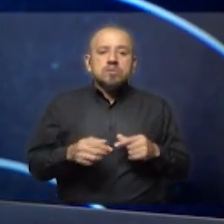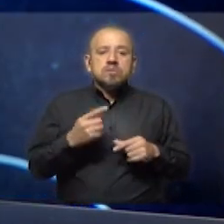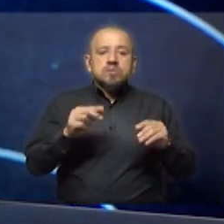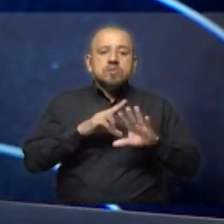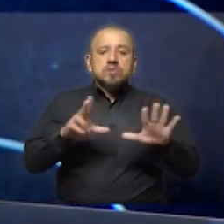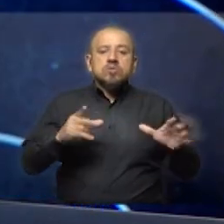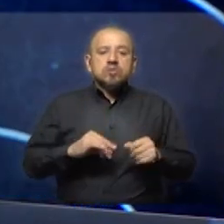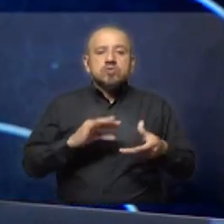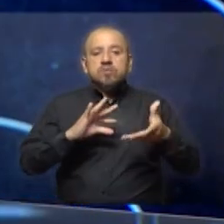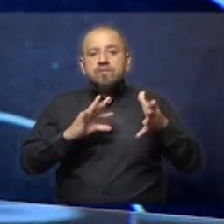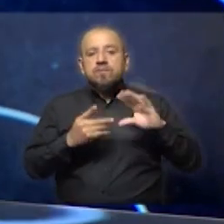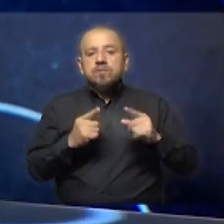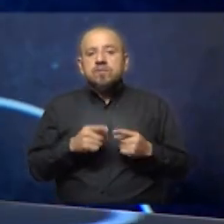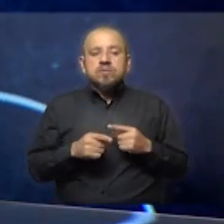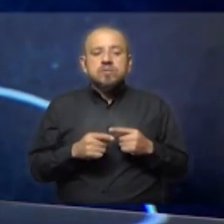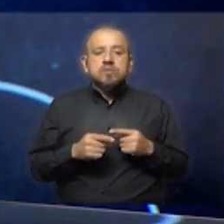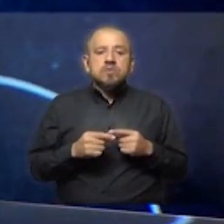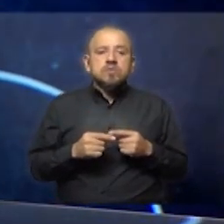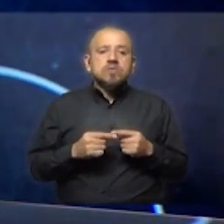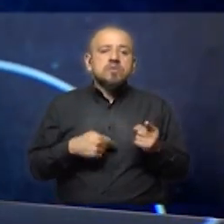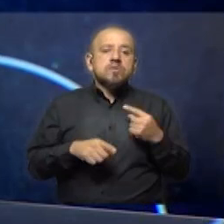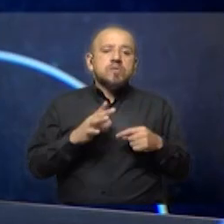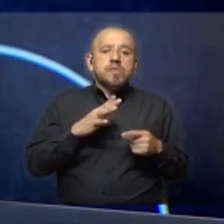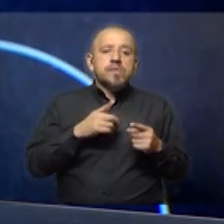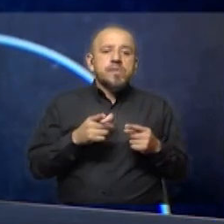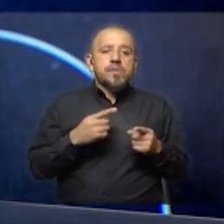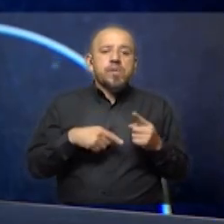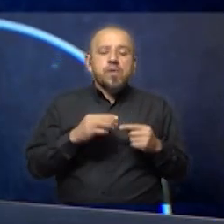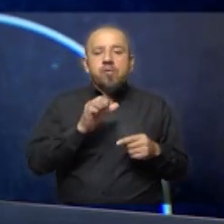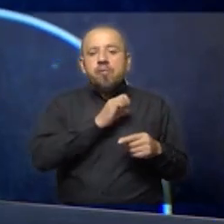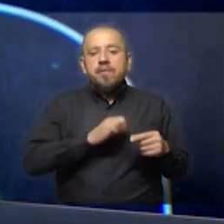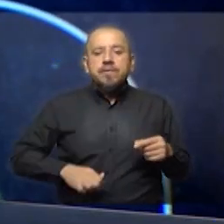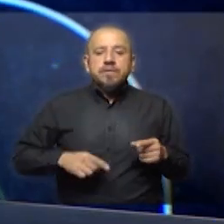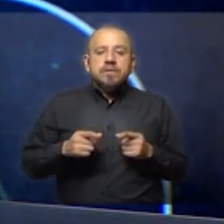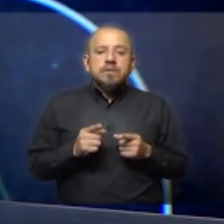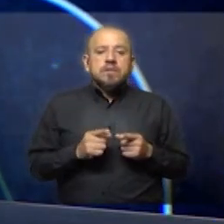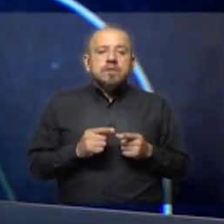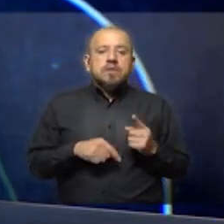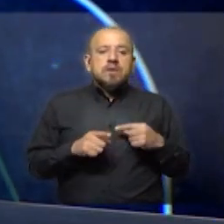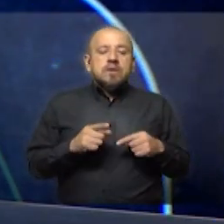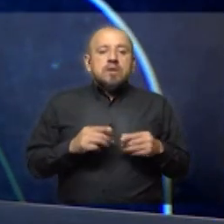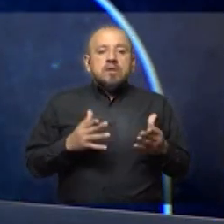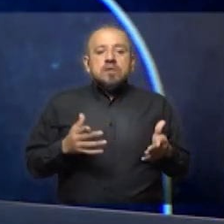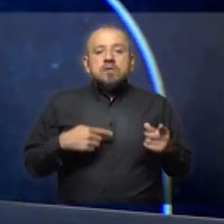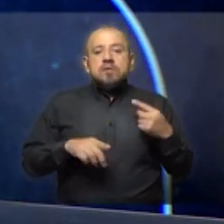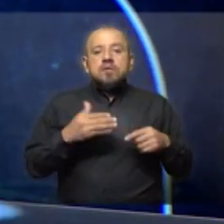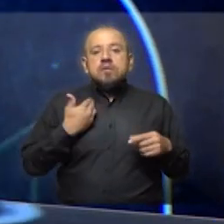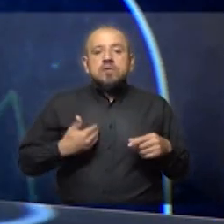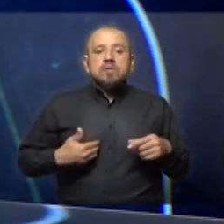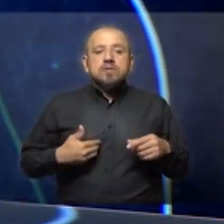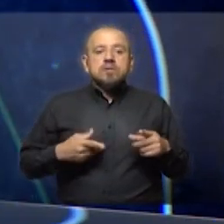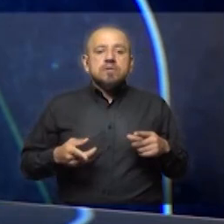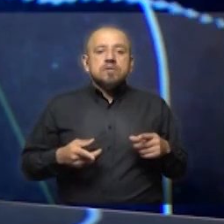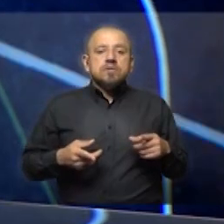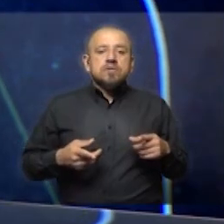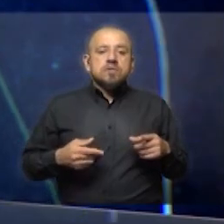formas de violencia y no lo hace de manera taxativa da directrices al estado es una ley maravillosa que lamentablemente el estado